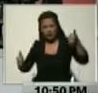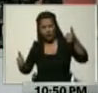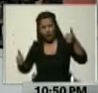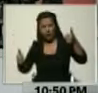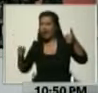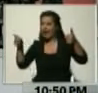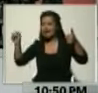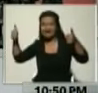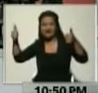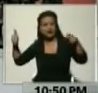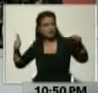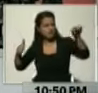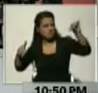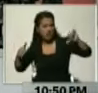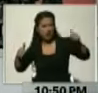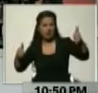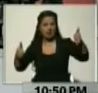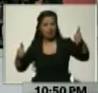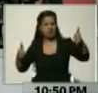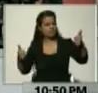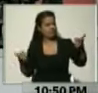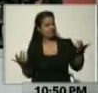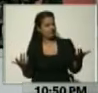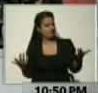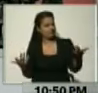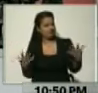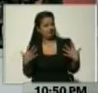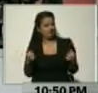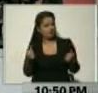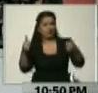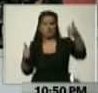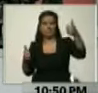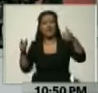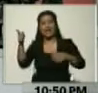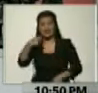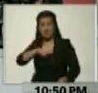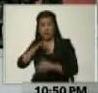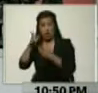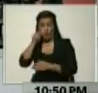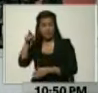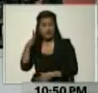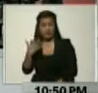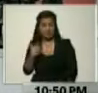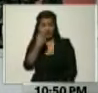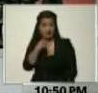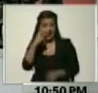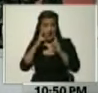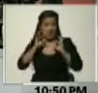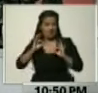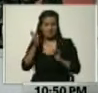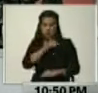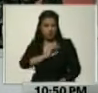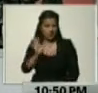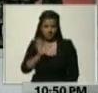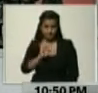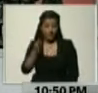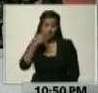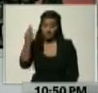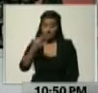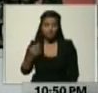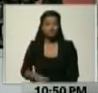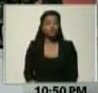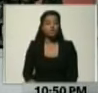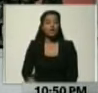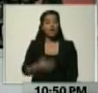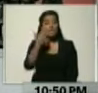Inmorales. Rajoy es un inmoral de los más grandes de este planeta. Es Rajoy, de los más grandes. Vamos a escuchar a un señor que es